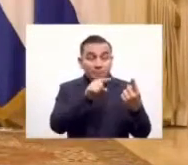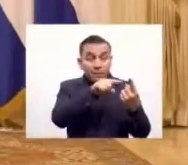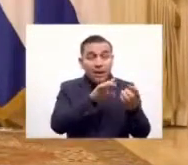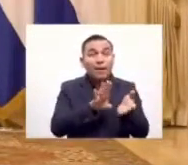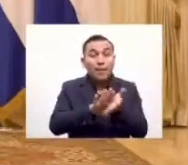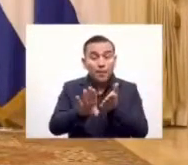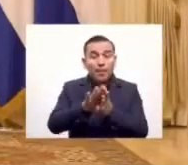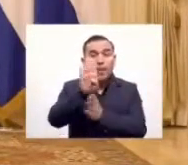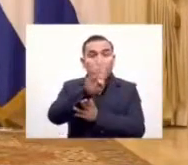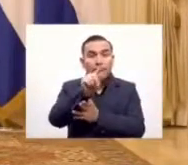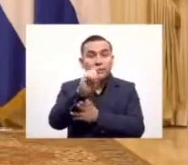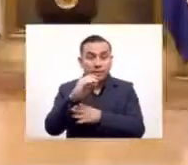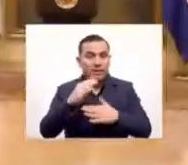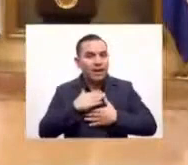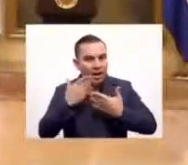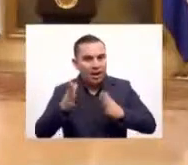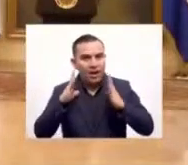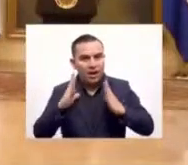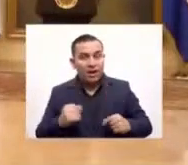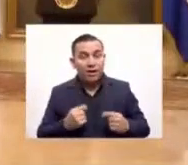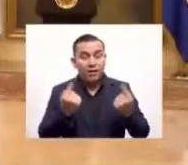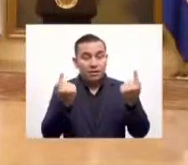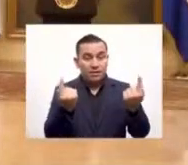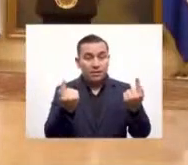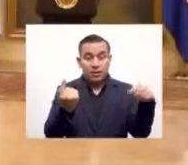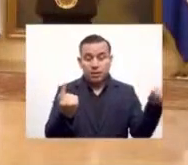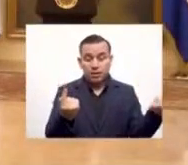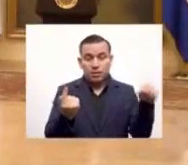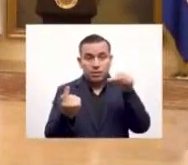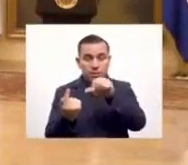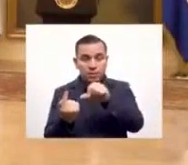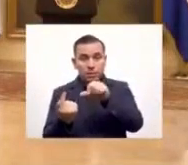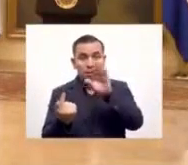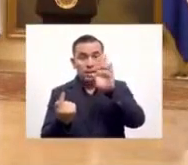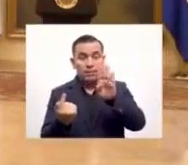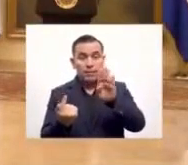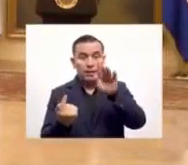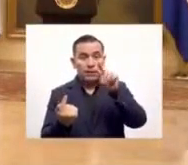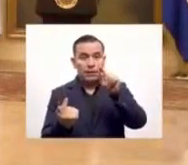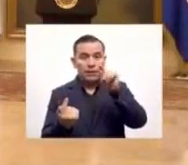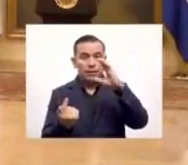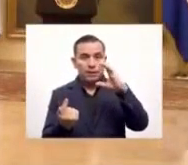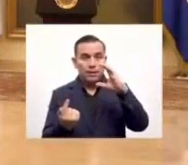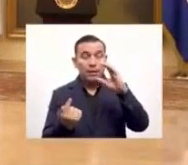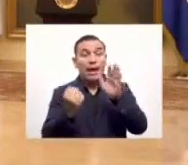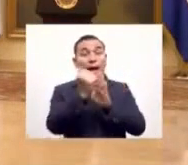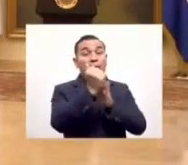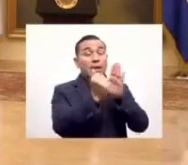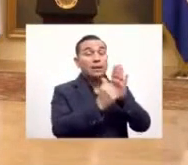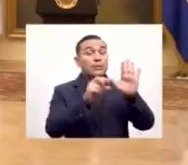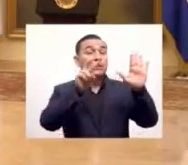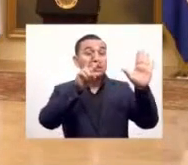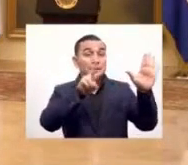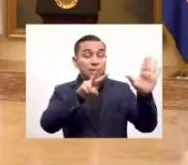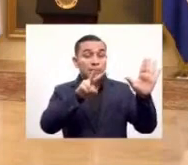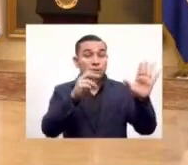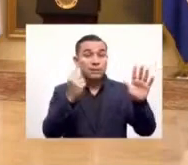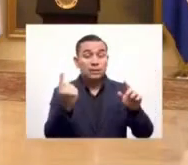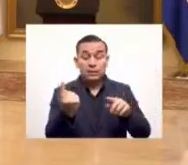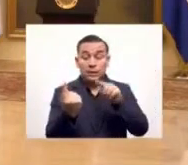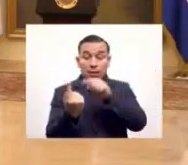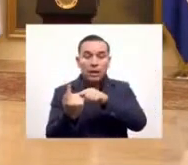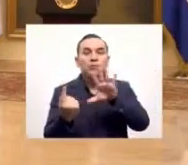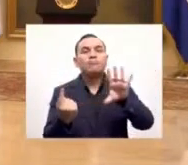levantando capital en un concurso de tecnología, haciendo un pitch. O sea, yo estoy impresionadísimo. O sea, no hay